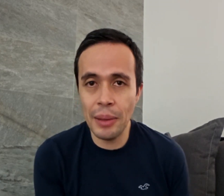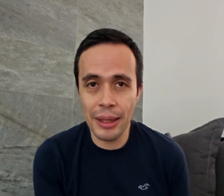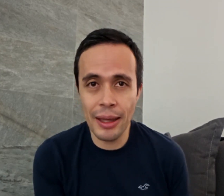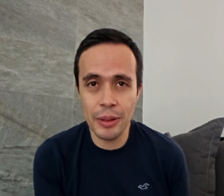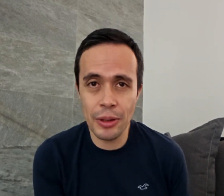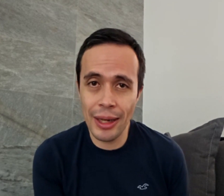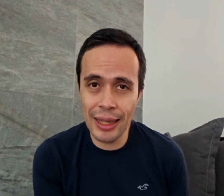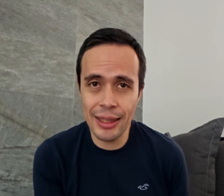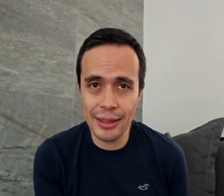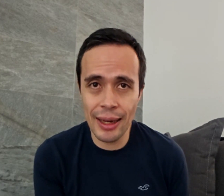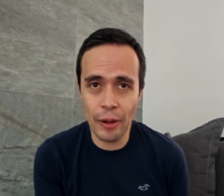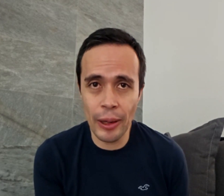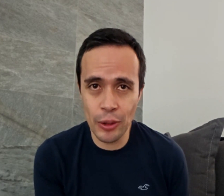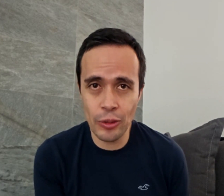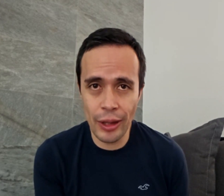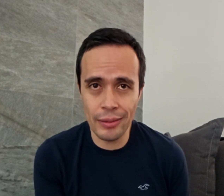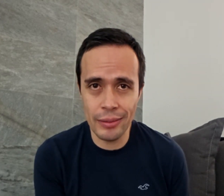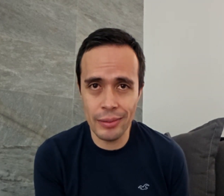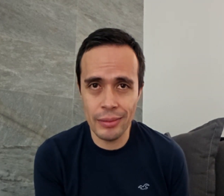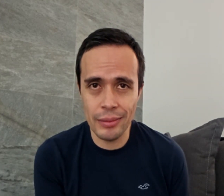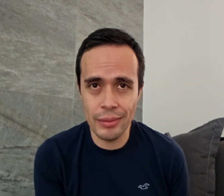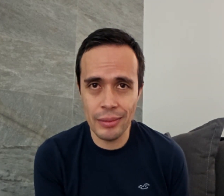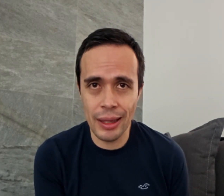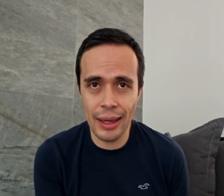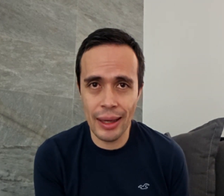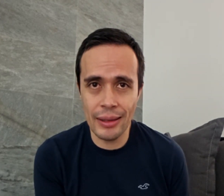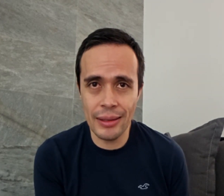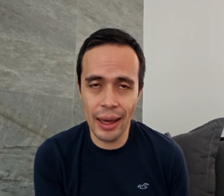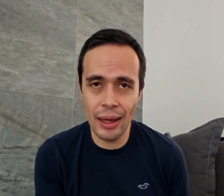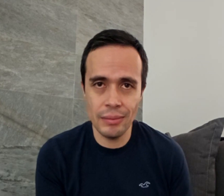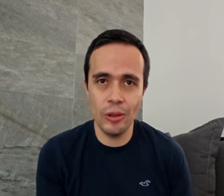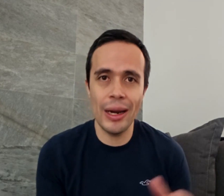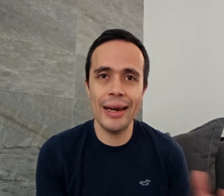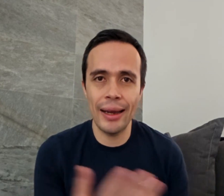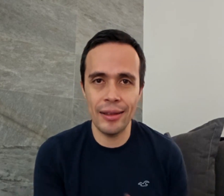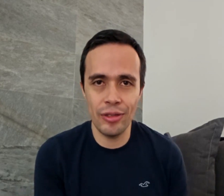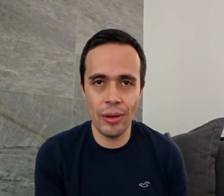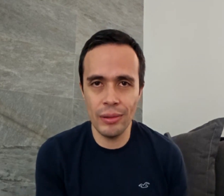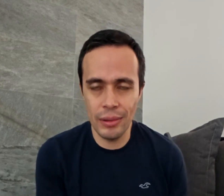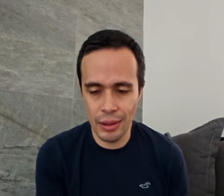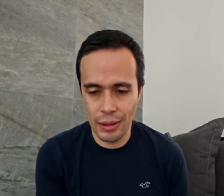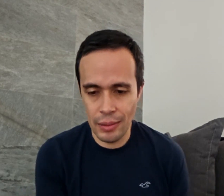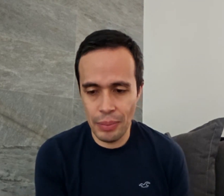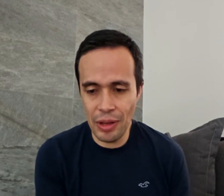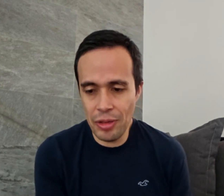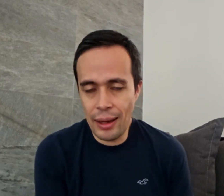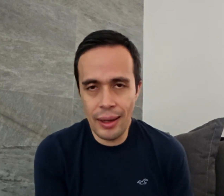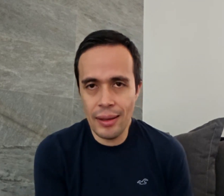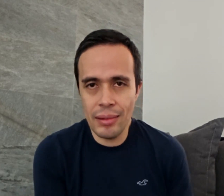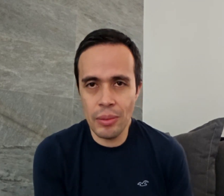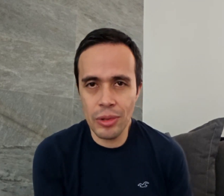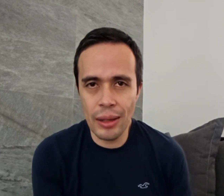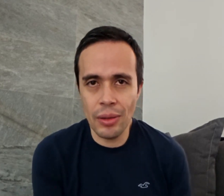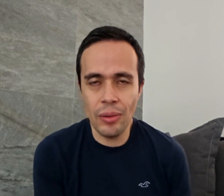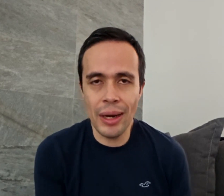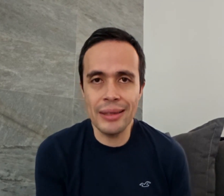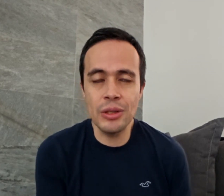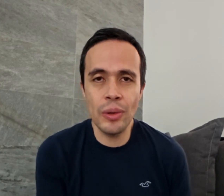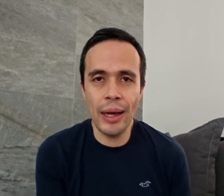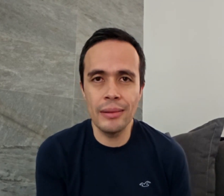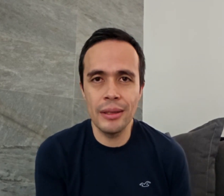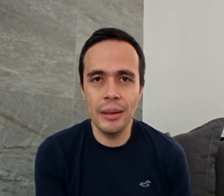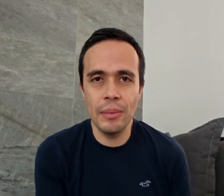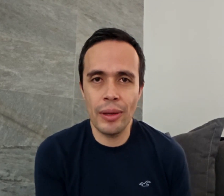día hay libertad de expresión gracias a la 4T y que sería una regresión pensar que ella está buscando